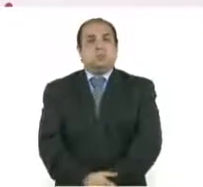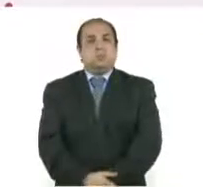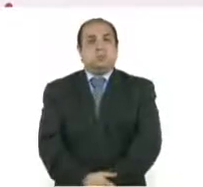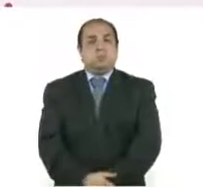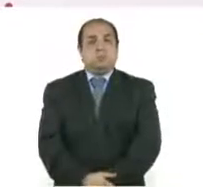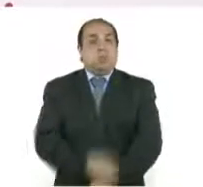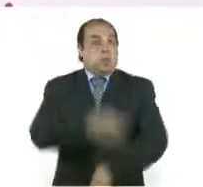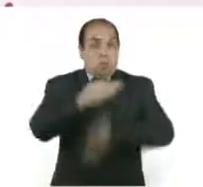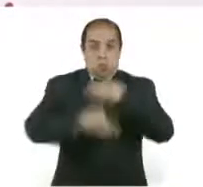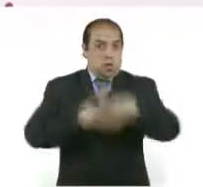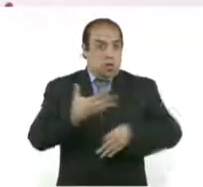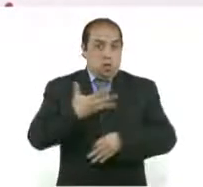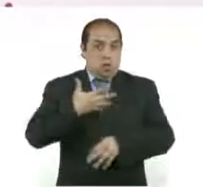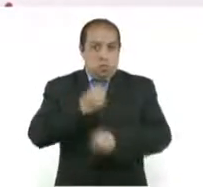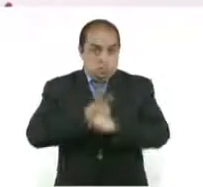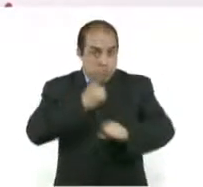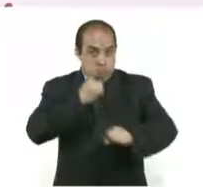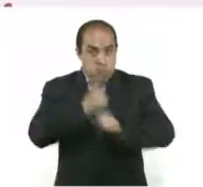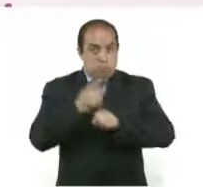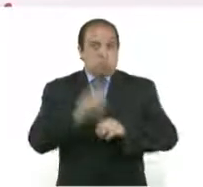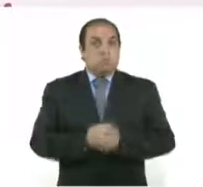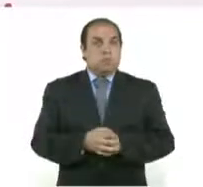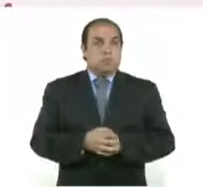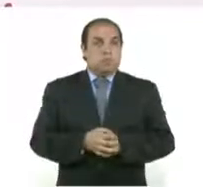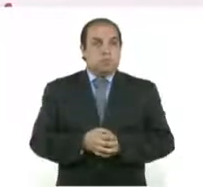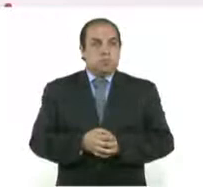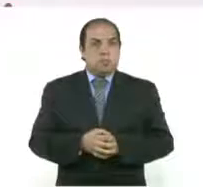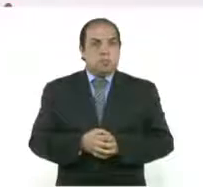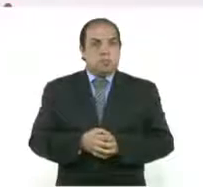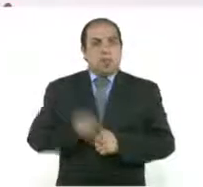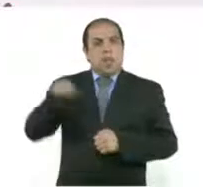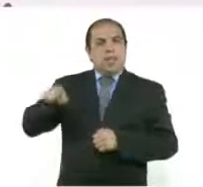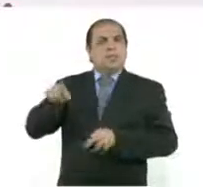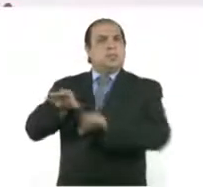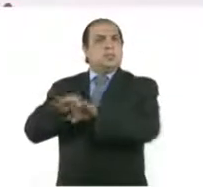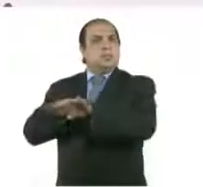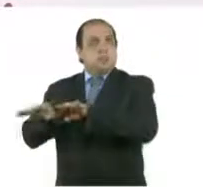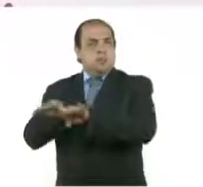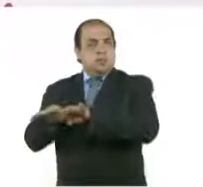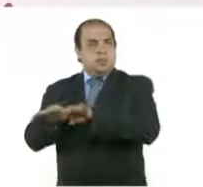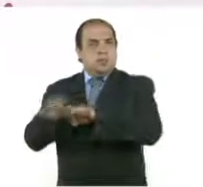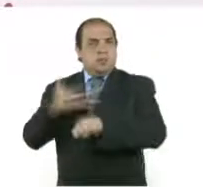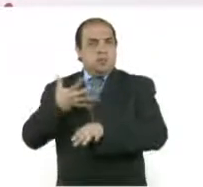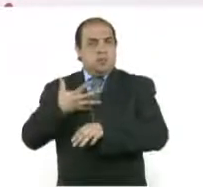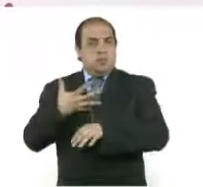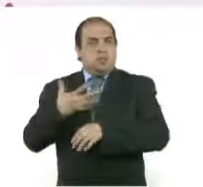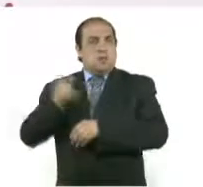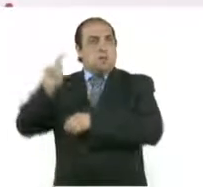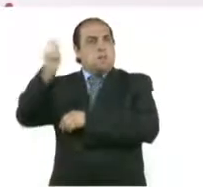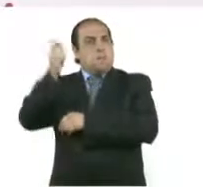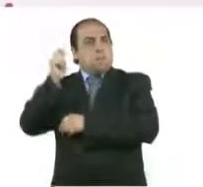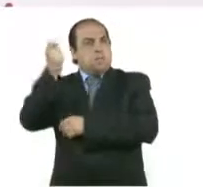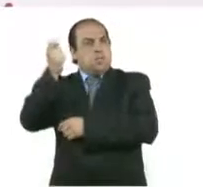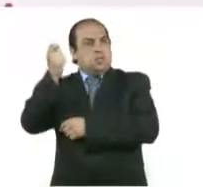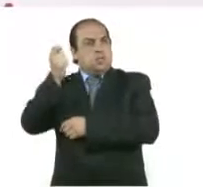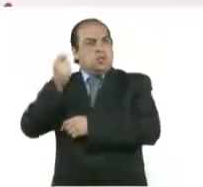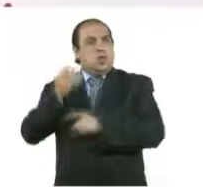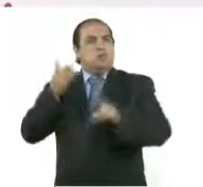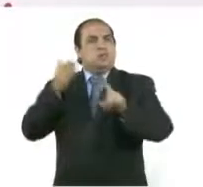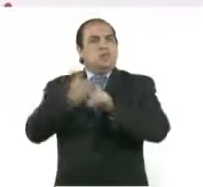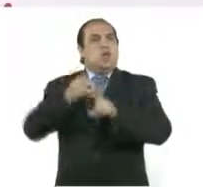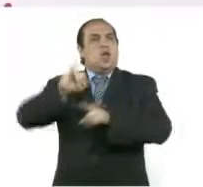todos tuvieron la oportunidad de tener un trabajo que les llevara a tener una pensión para